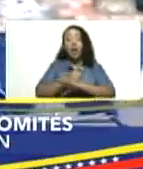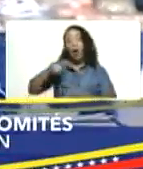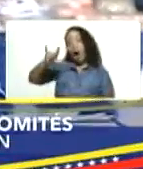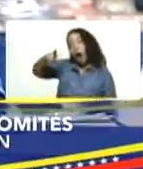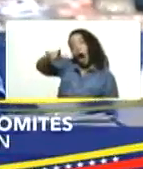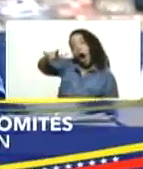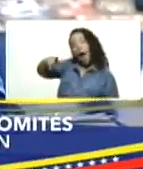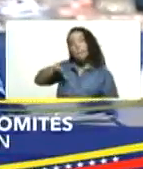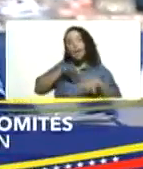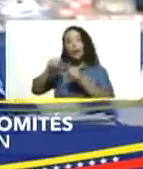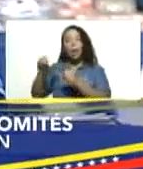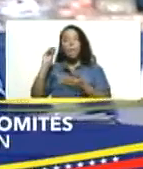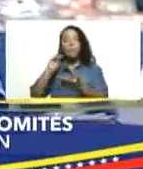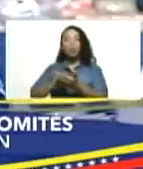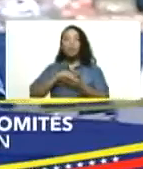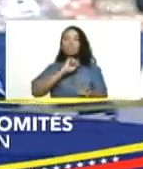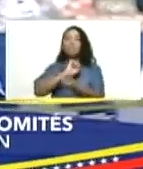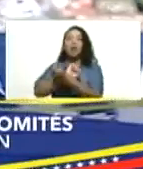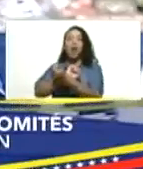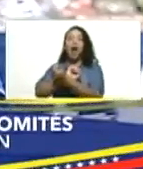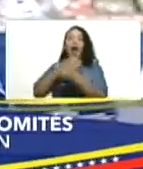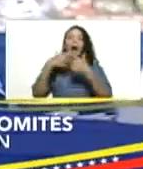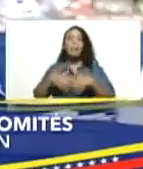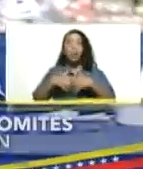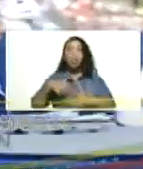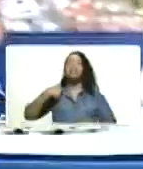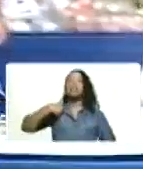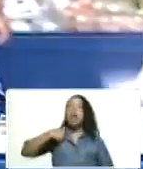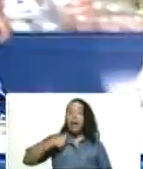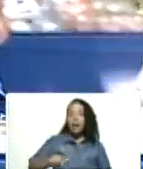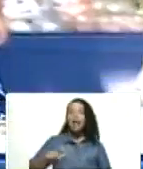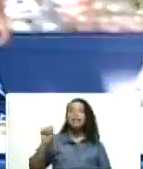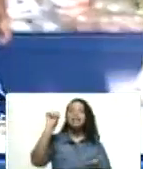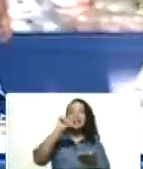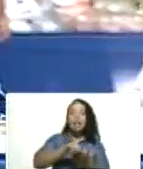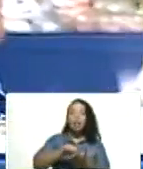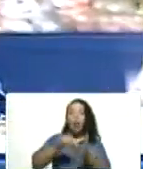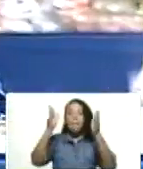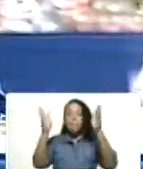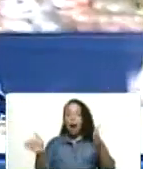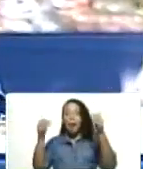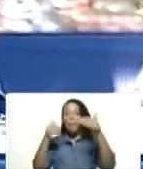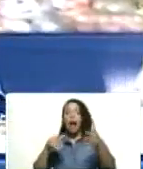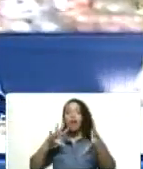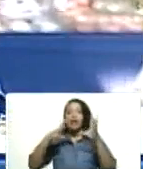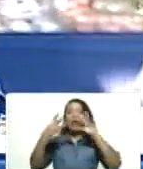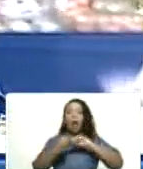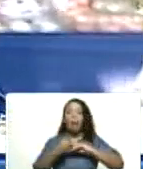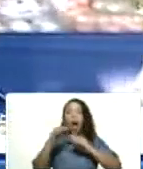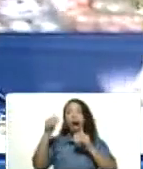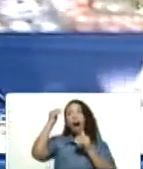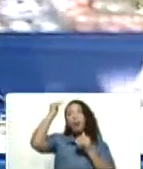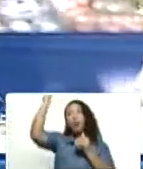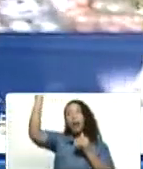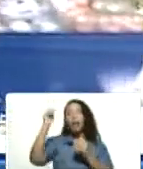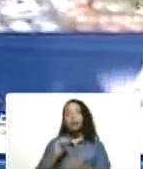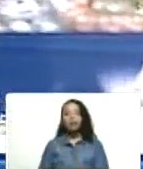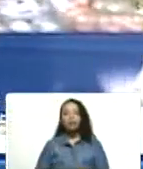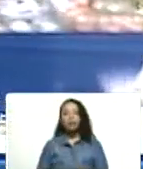y metieron preso a empresarios que tenían centros de empaquetamiento de los CLAP en el exterior.